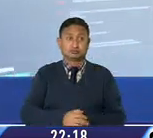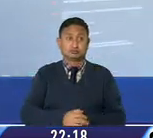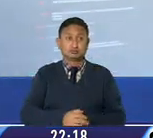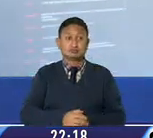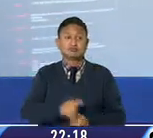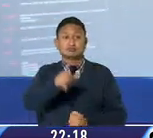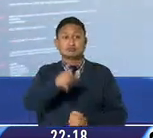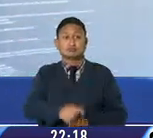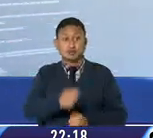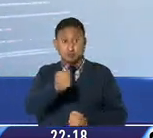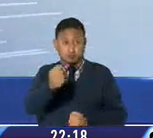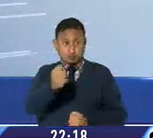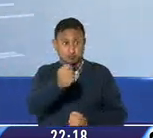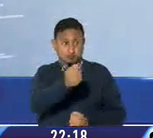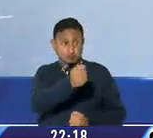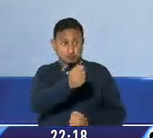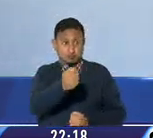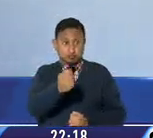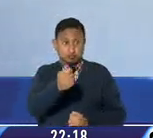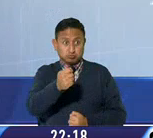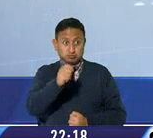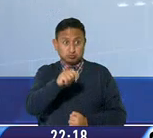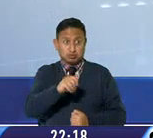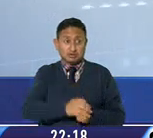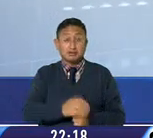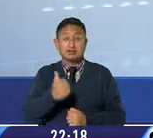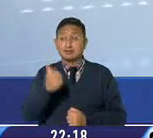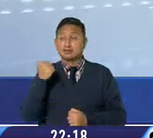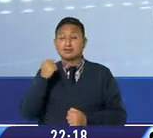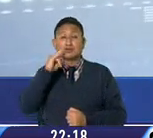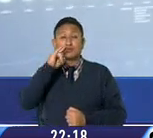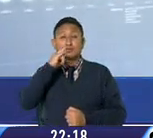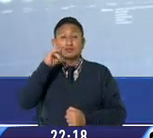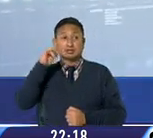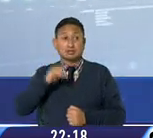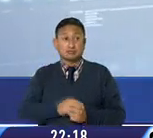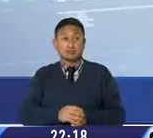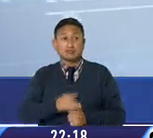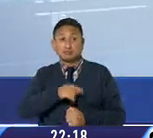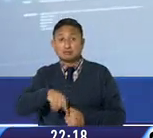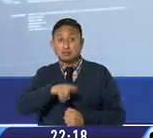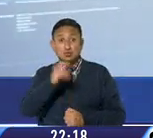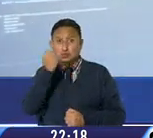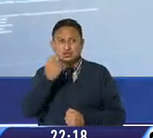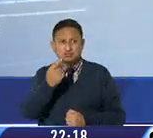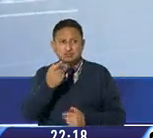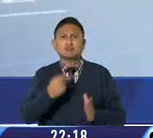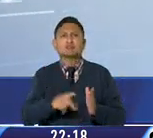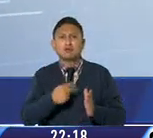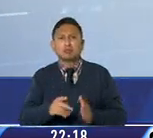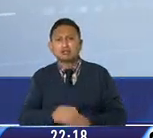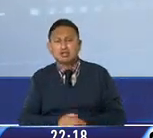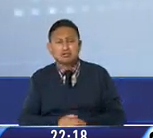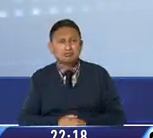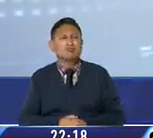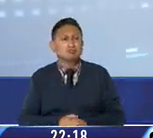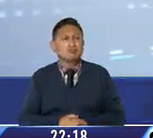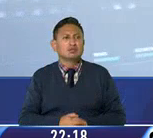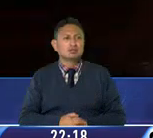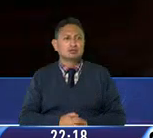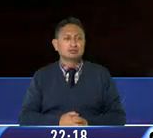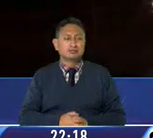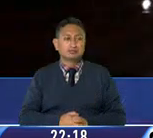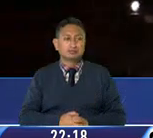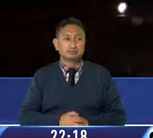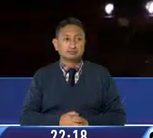las imágenes se encontraban con un menor de edad, quien no lograba entender lo que estaba ocurriendo. Que haya